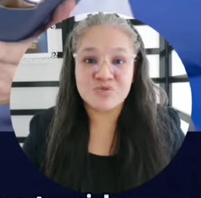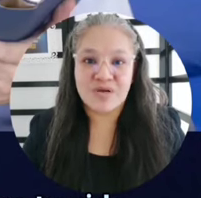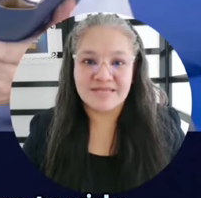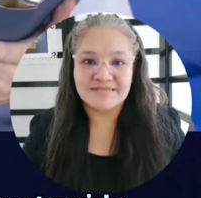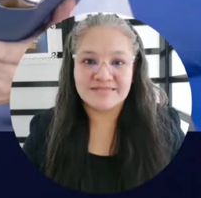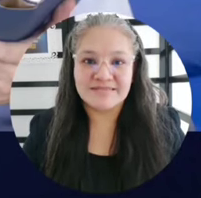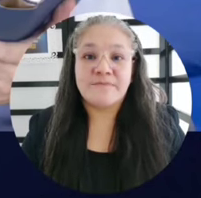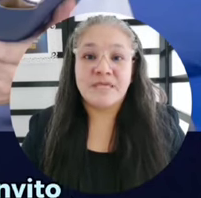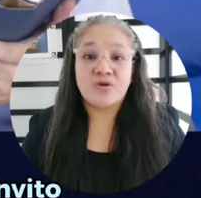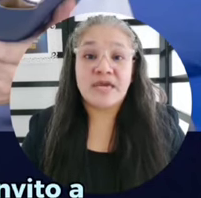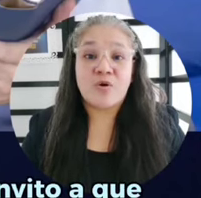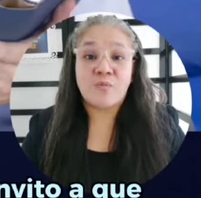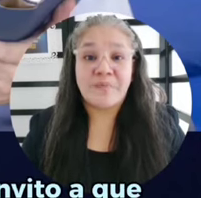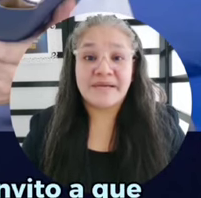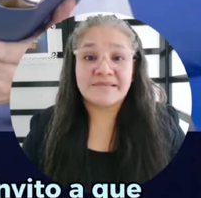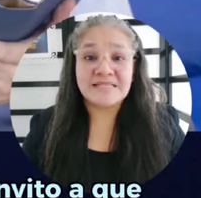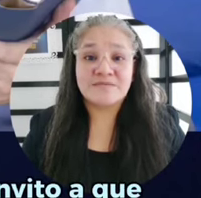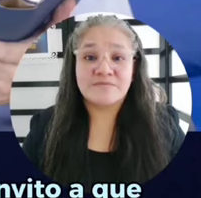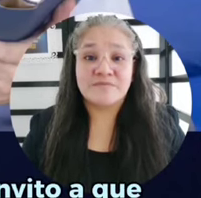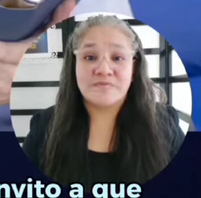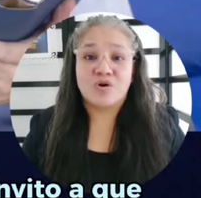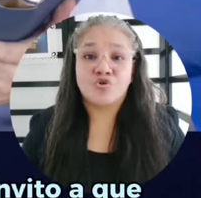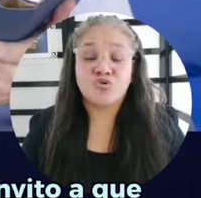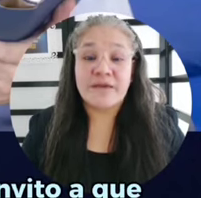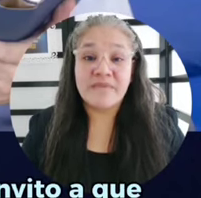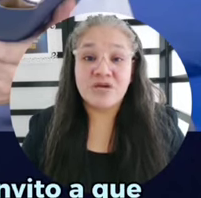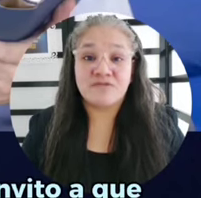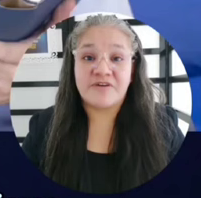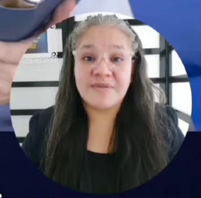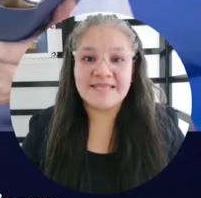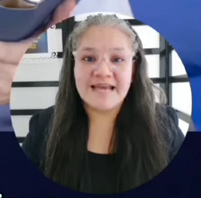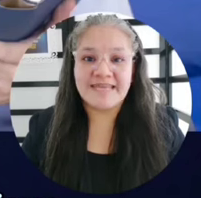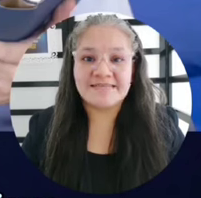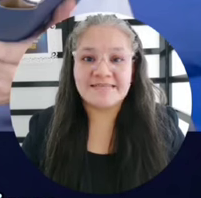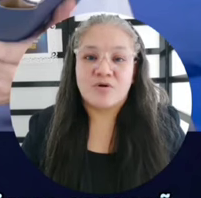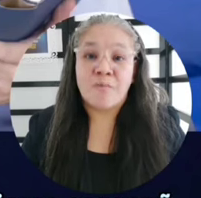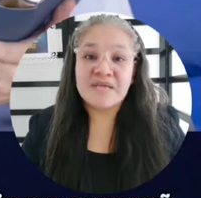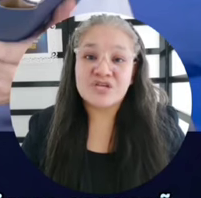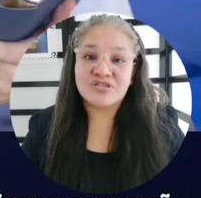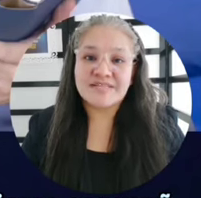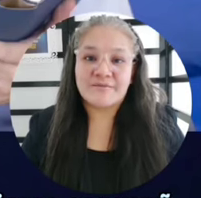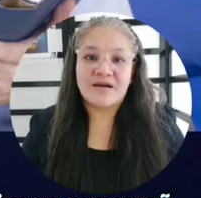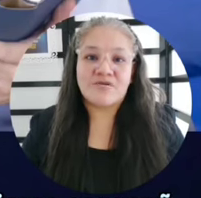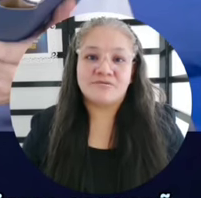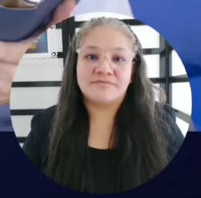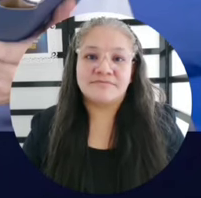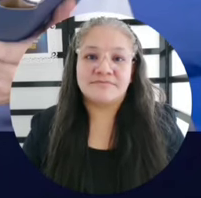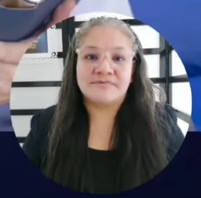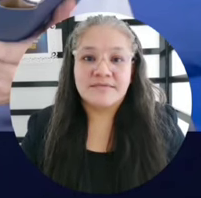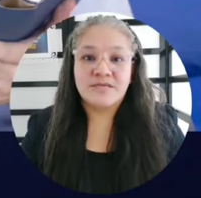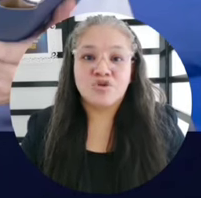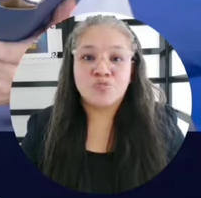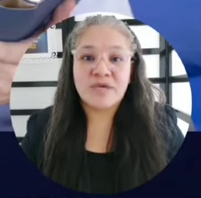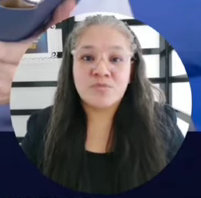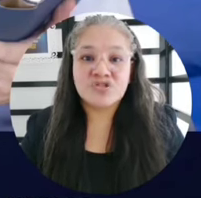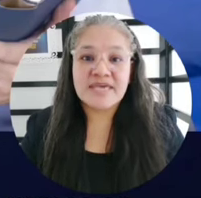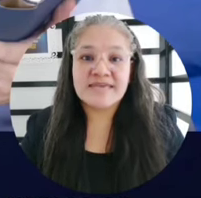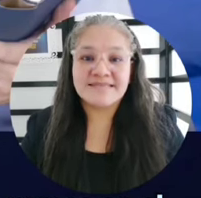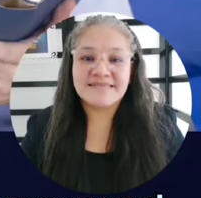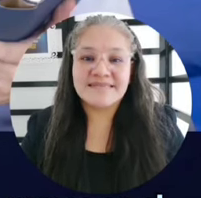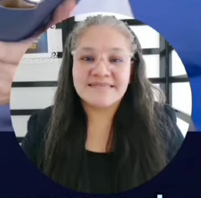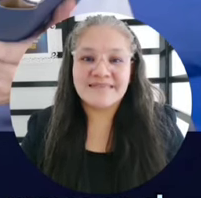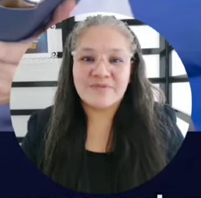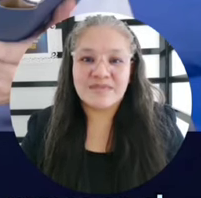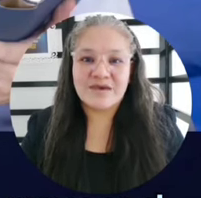tu vida espiritual. Te invito a que compartas con tus amigos, familiares, compañeros de trabajo, y nos